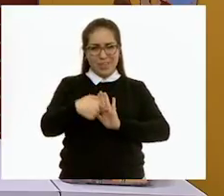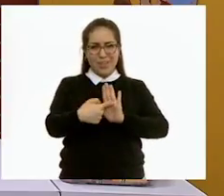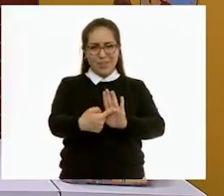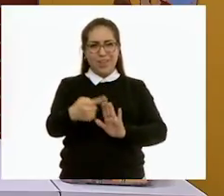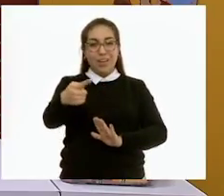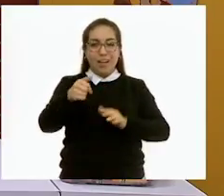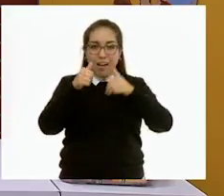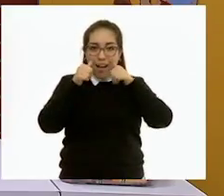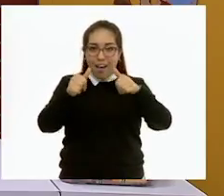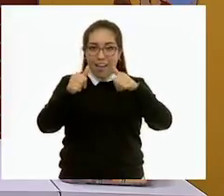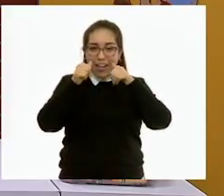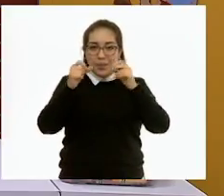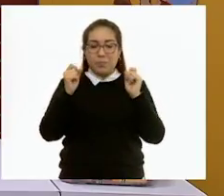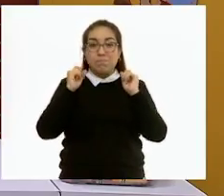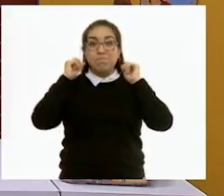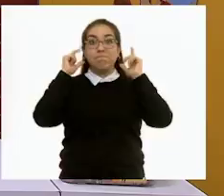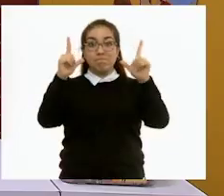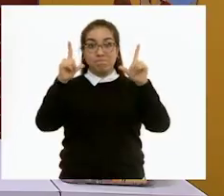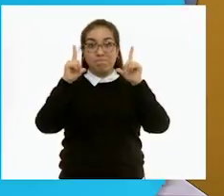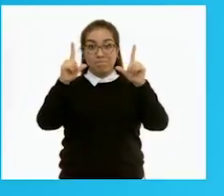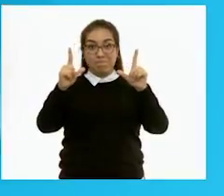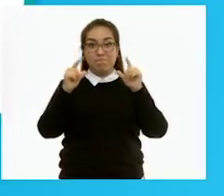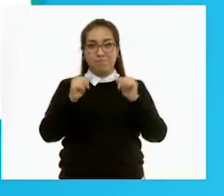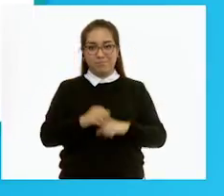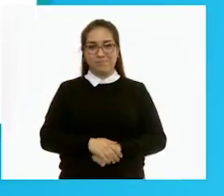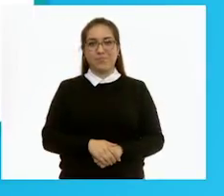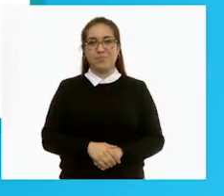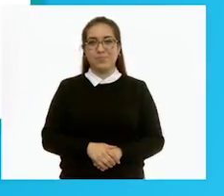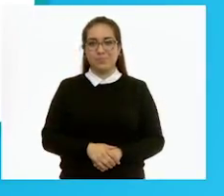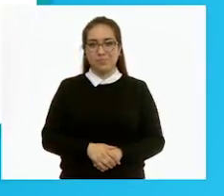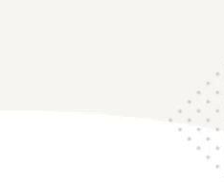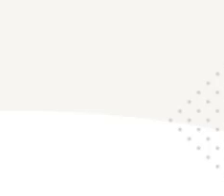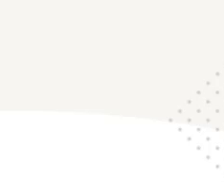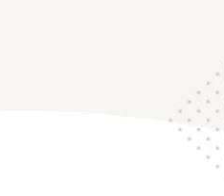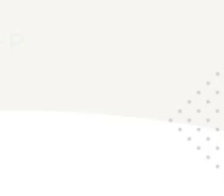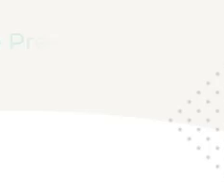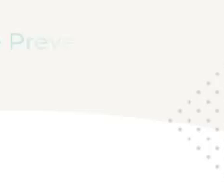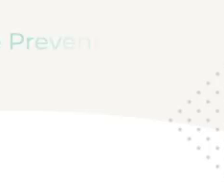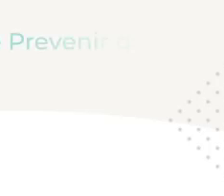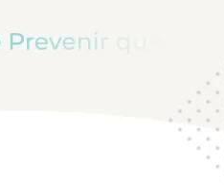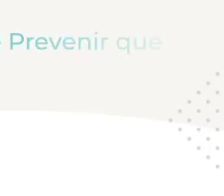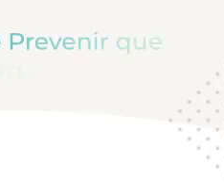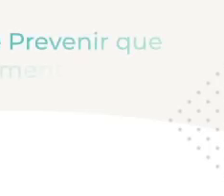Concéntrate, ojos bien abiertos y oídos muy atentos.